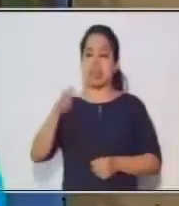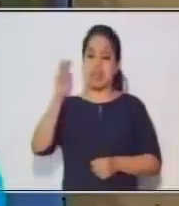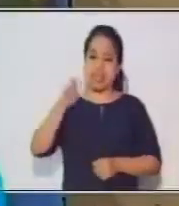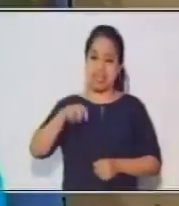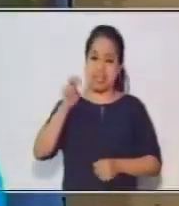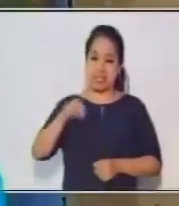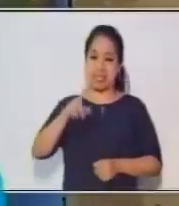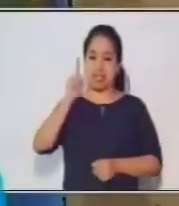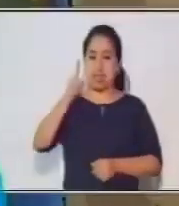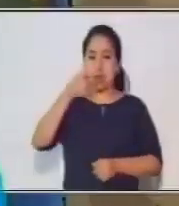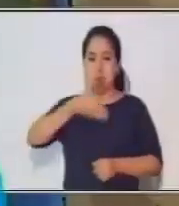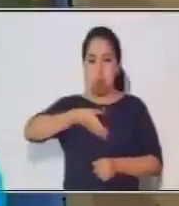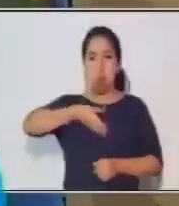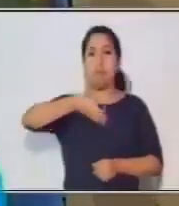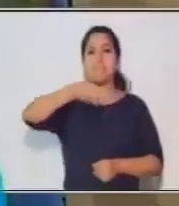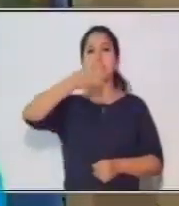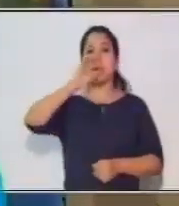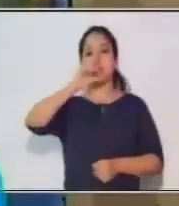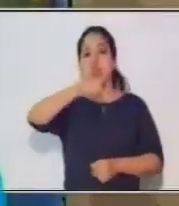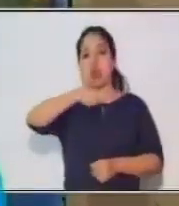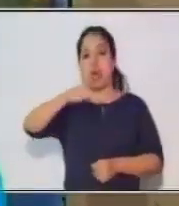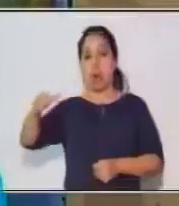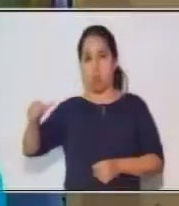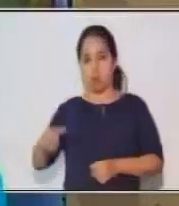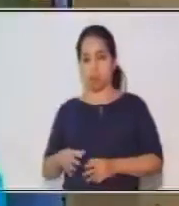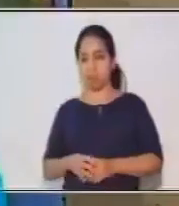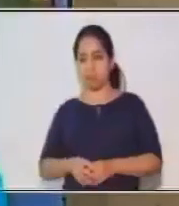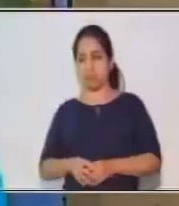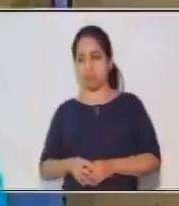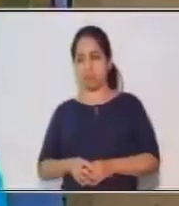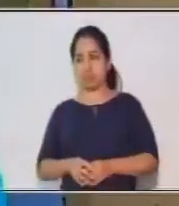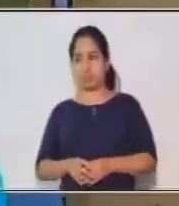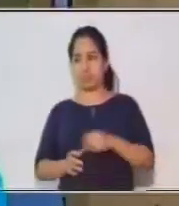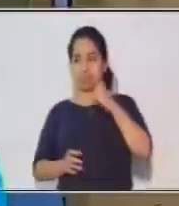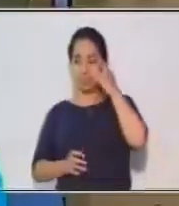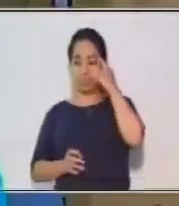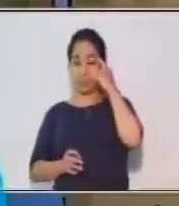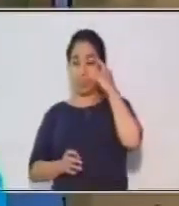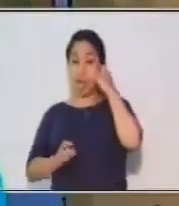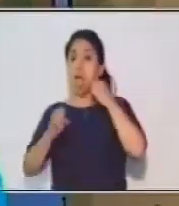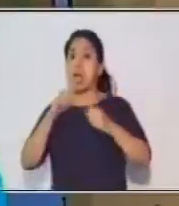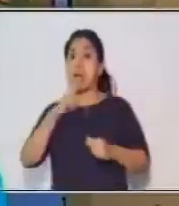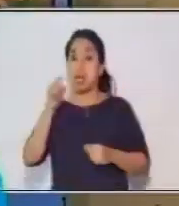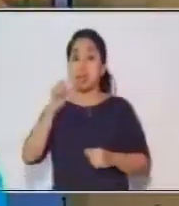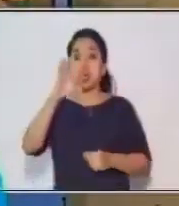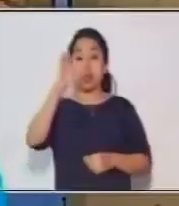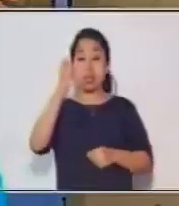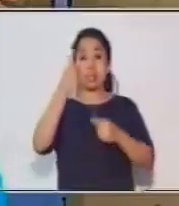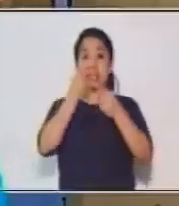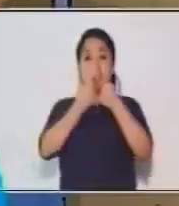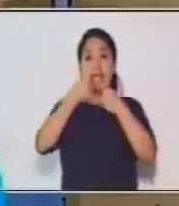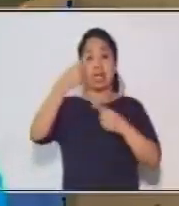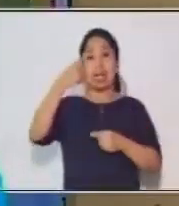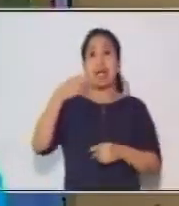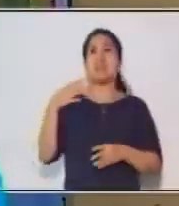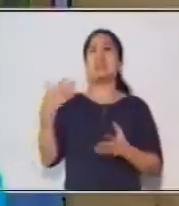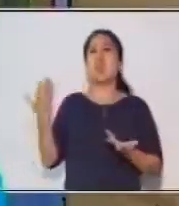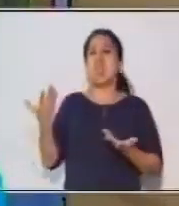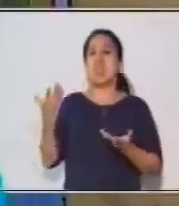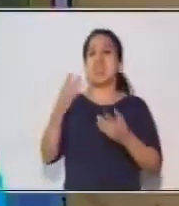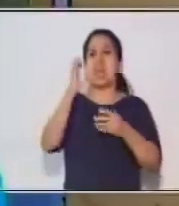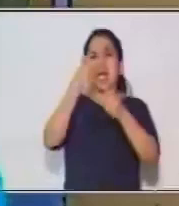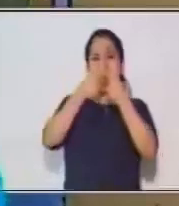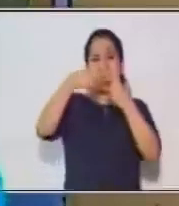necesito un vaso de agua. ¿Eso sería explícito o implícito?